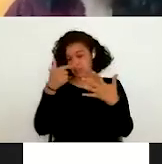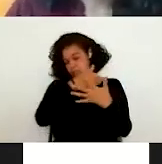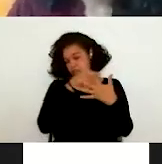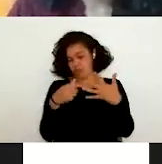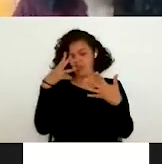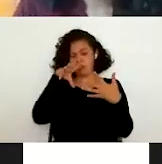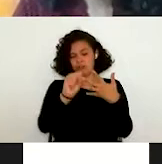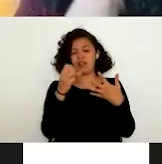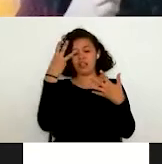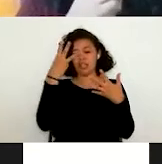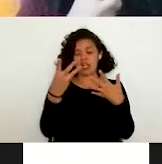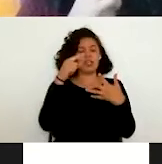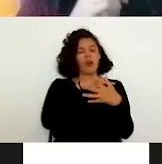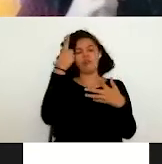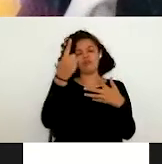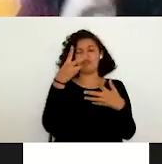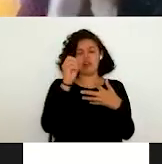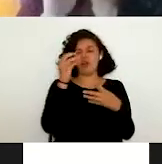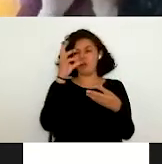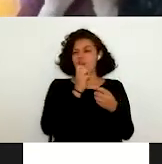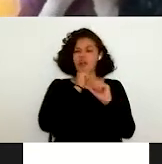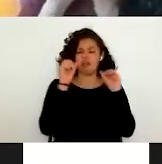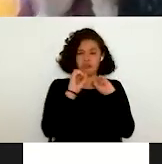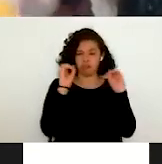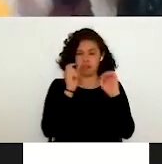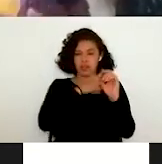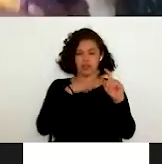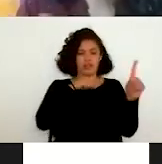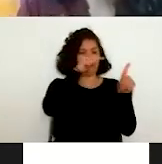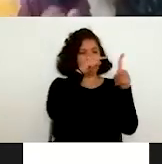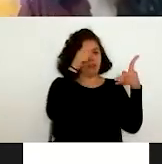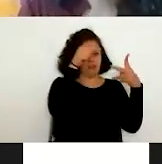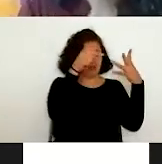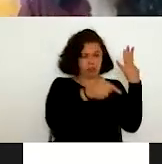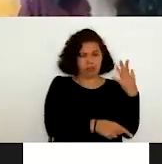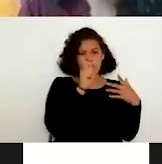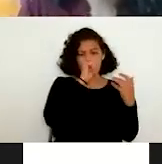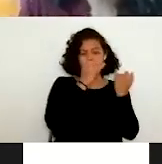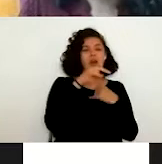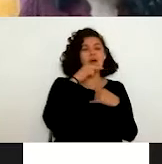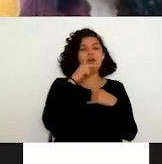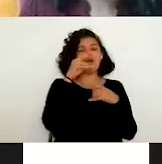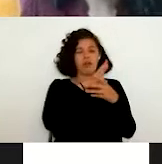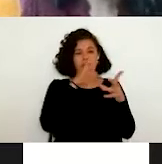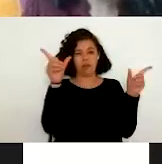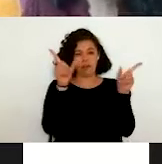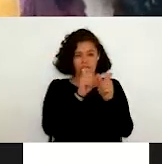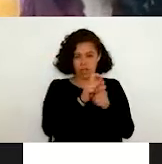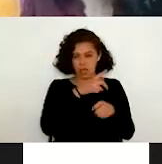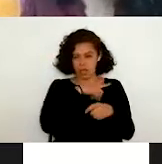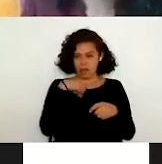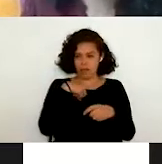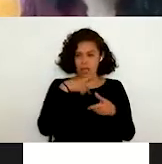¿no? Deben realizarse con los objetivos y redactarse también comenzando con un verbo en infinitivo.